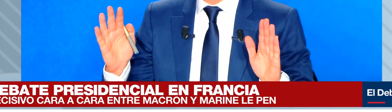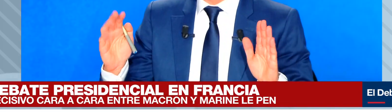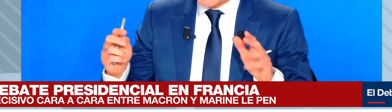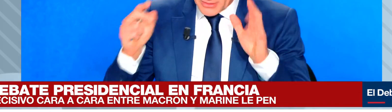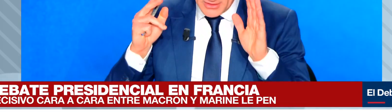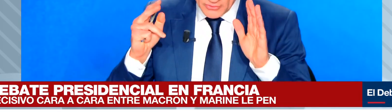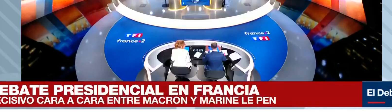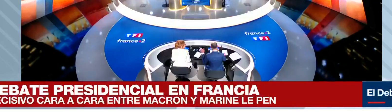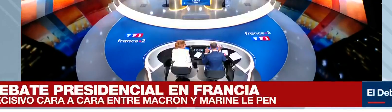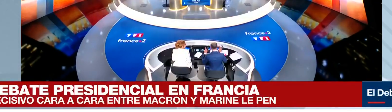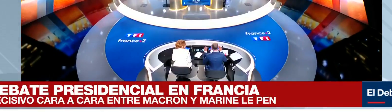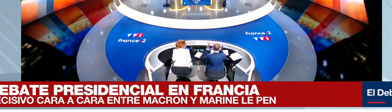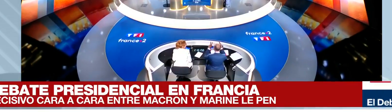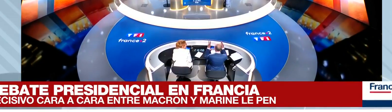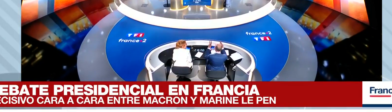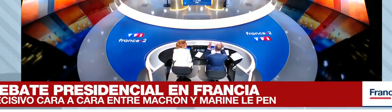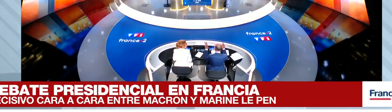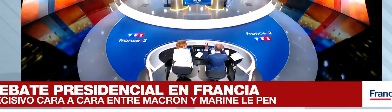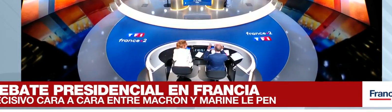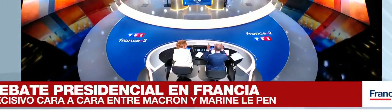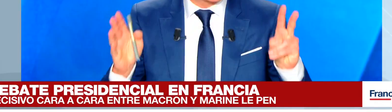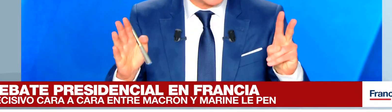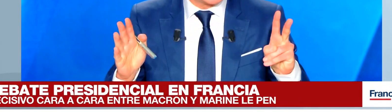Qué pena, señora Le Pen, tengo que interrumpirla para recordarle que